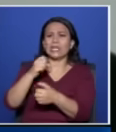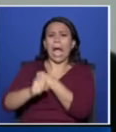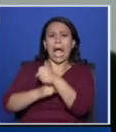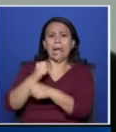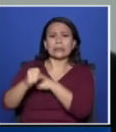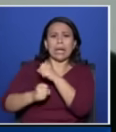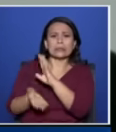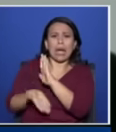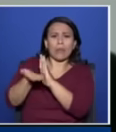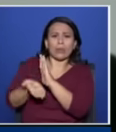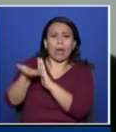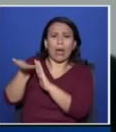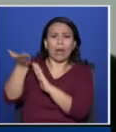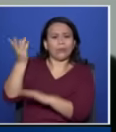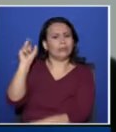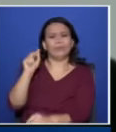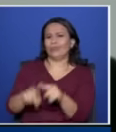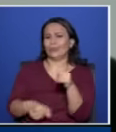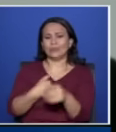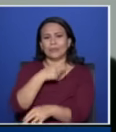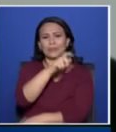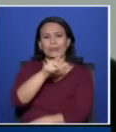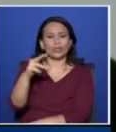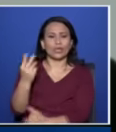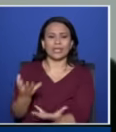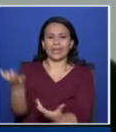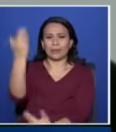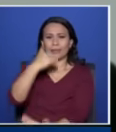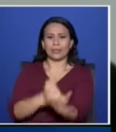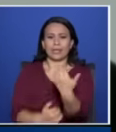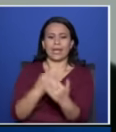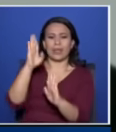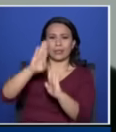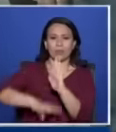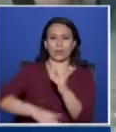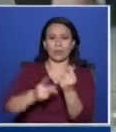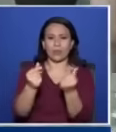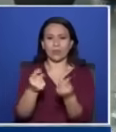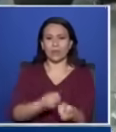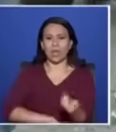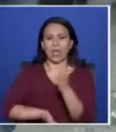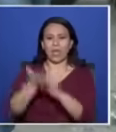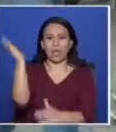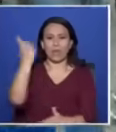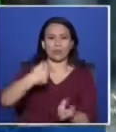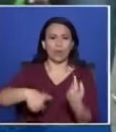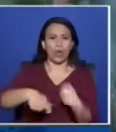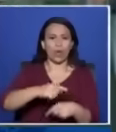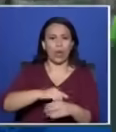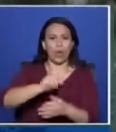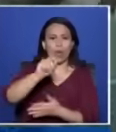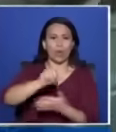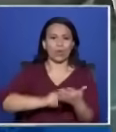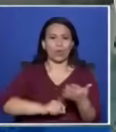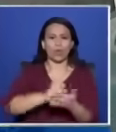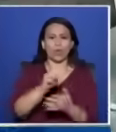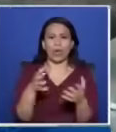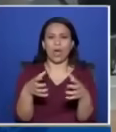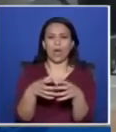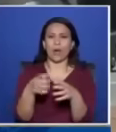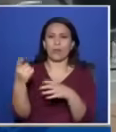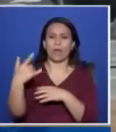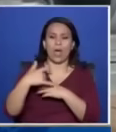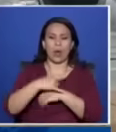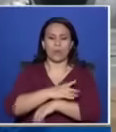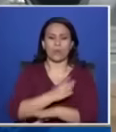solucionar el tema de las tarifas, ¿no? El que no se incremente tanto, el ver descuentos de otras formas. El incremento obedece al contrato con la concesionaria del aeropuerto